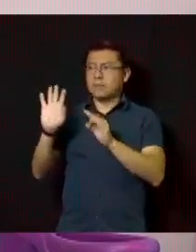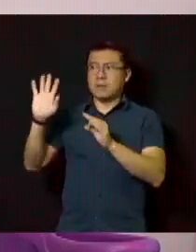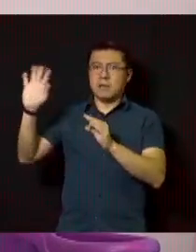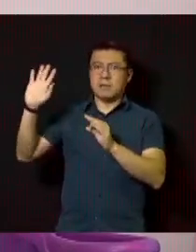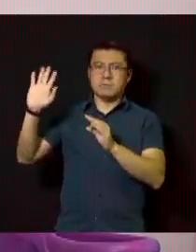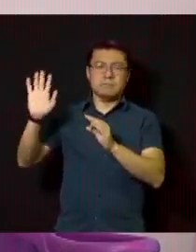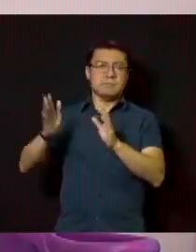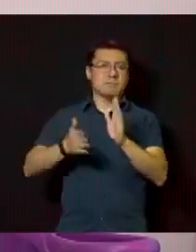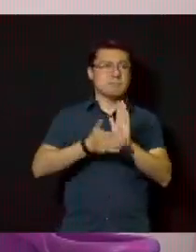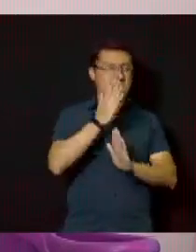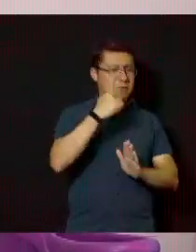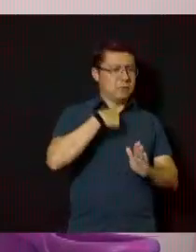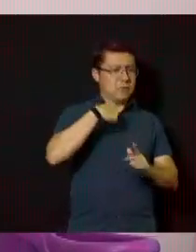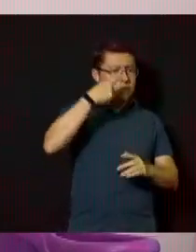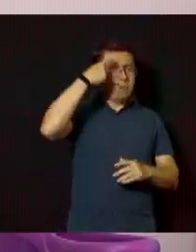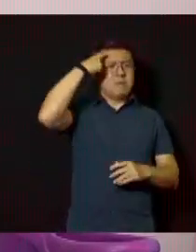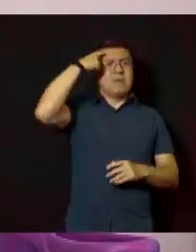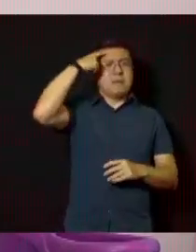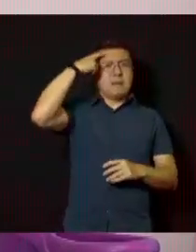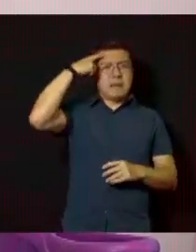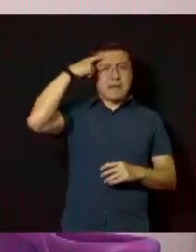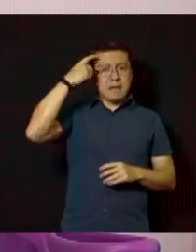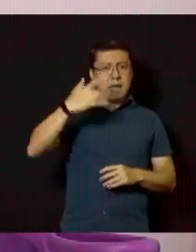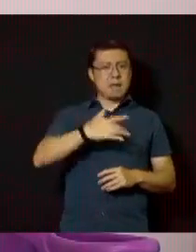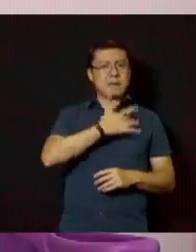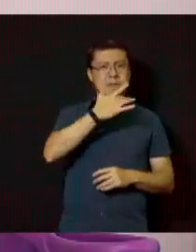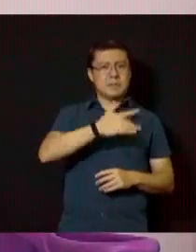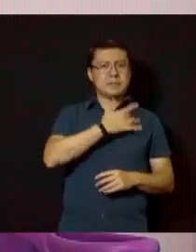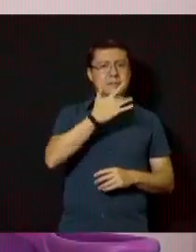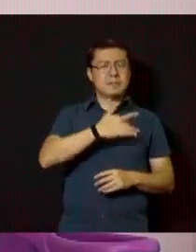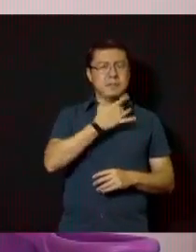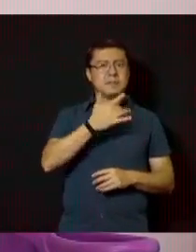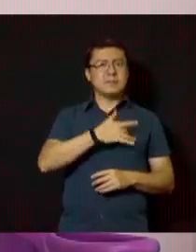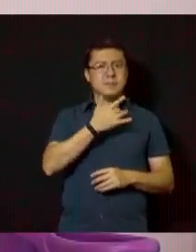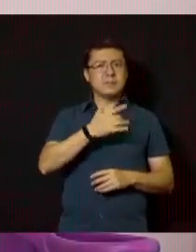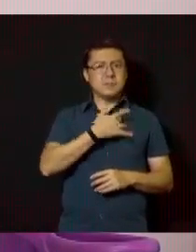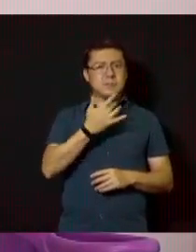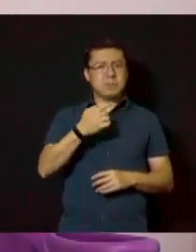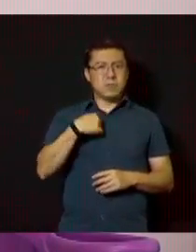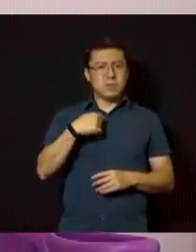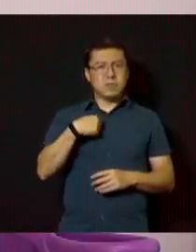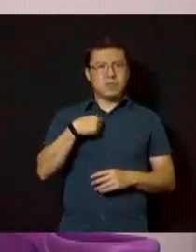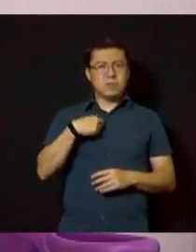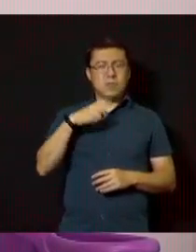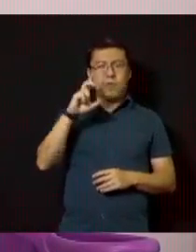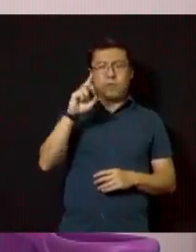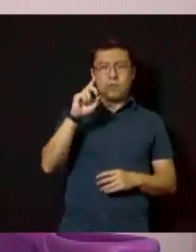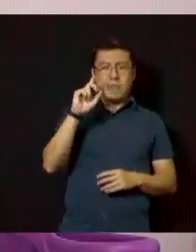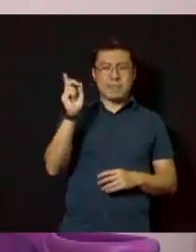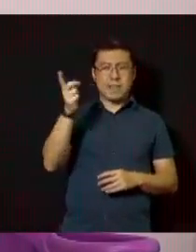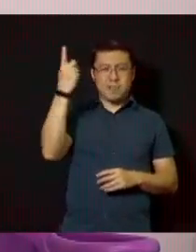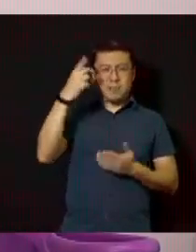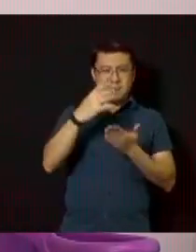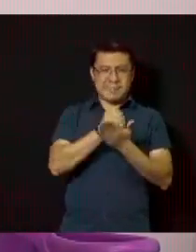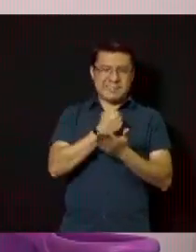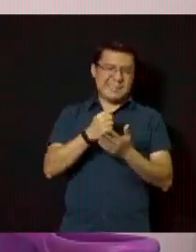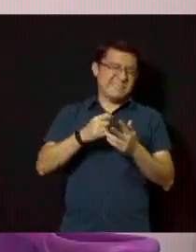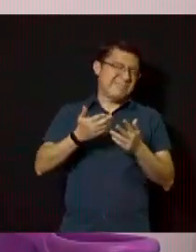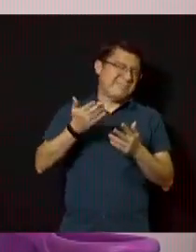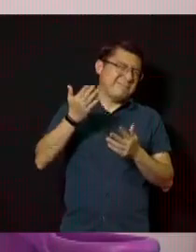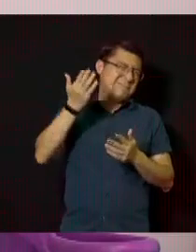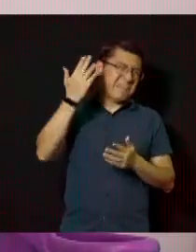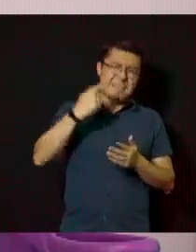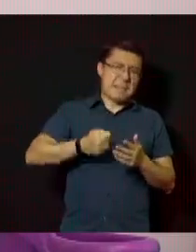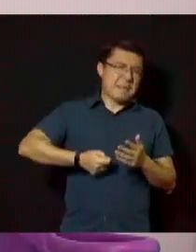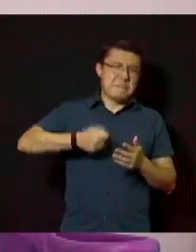ese instante, amigos, yo tuve la misma sensación que tuve cuando me gané mis primeros $30 con OmniLife a través de la distribución del